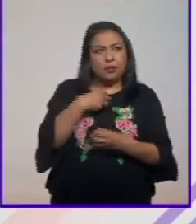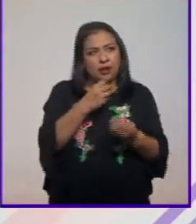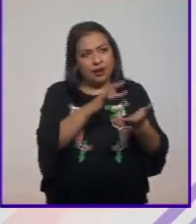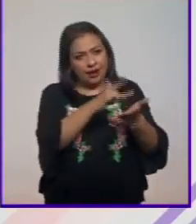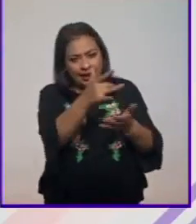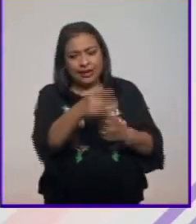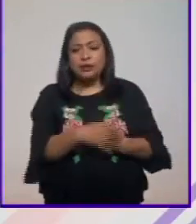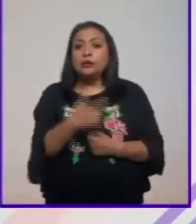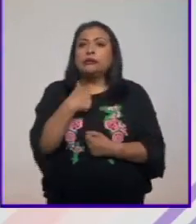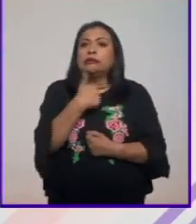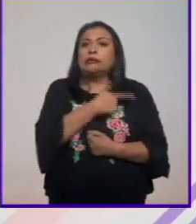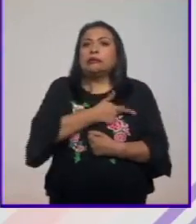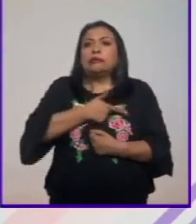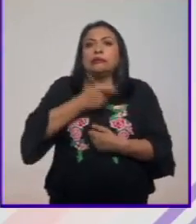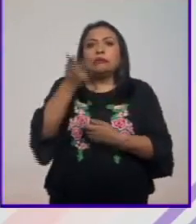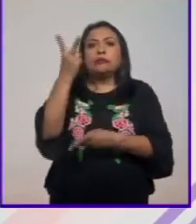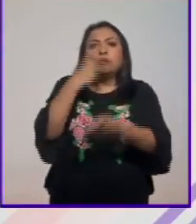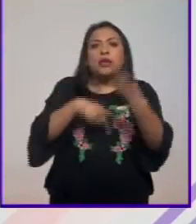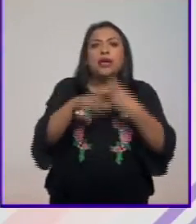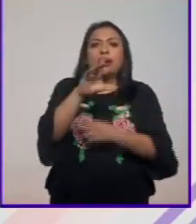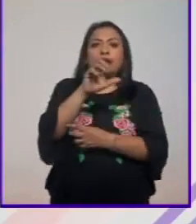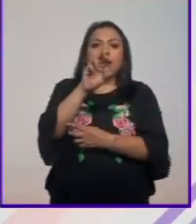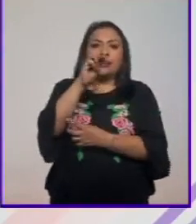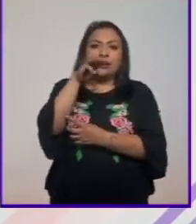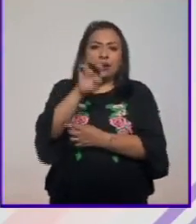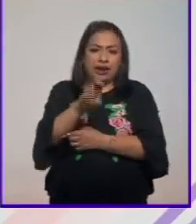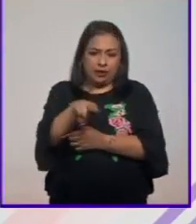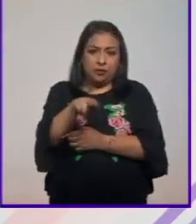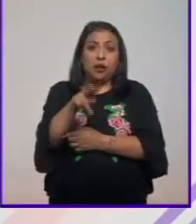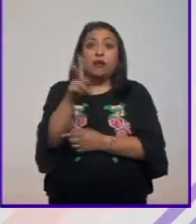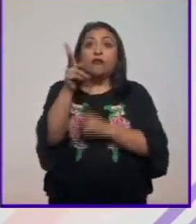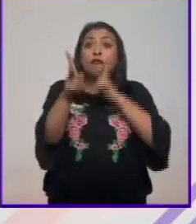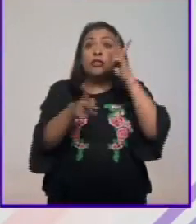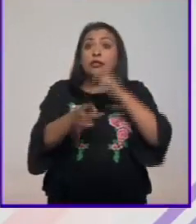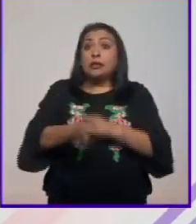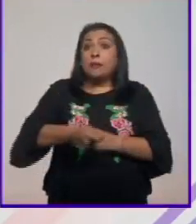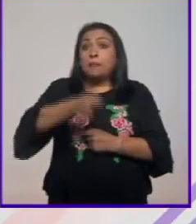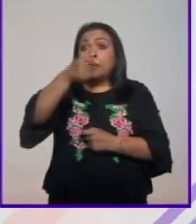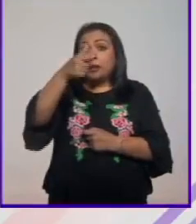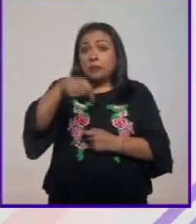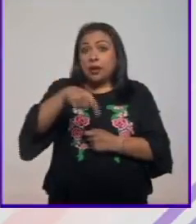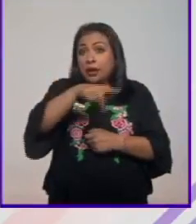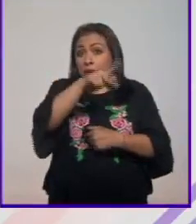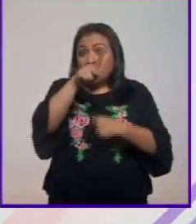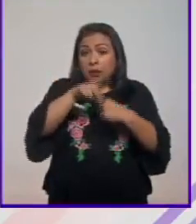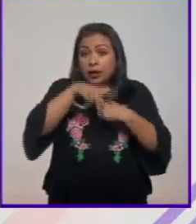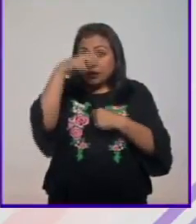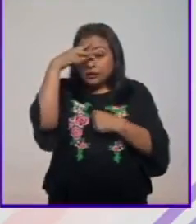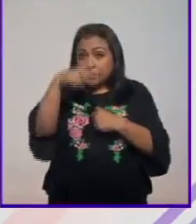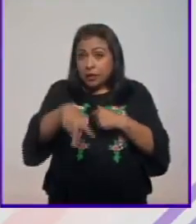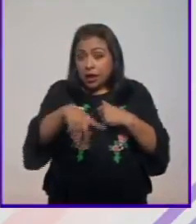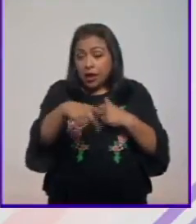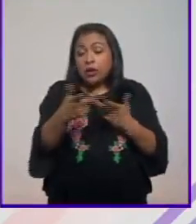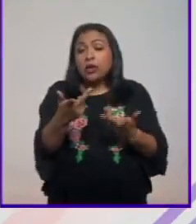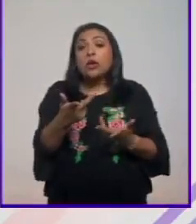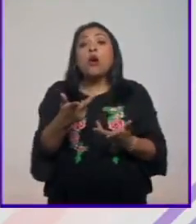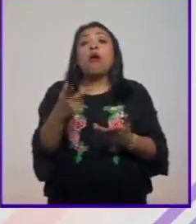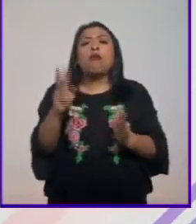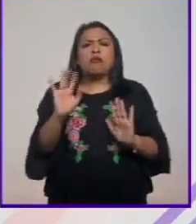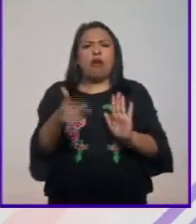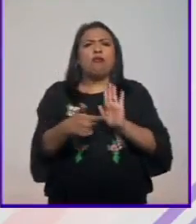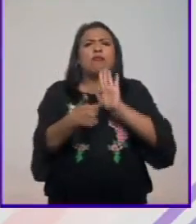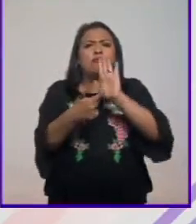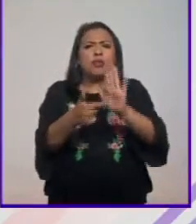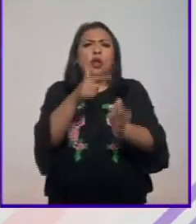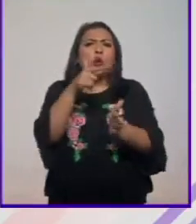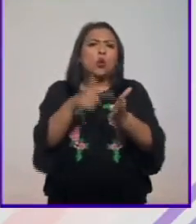Rafa. Qué gusto recibir a Carmen, quien visita por primera vez nuestro país y que se ha presentado ya